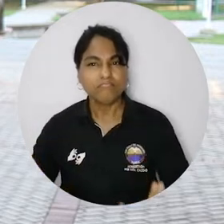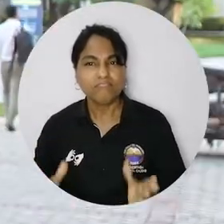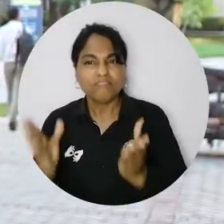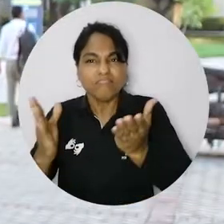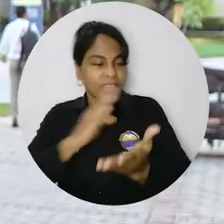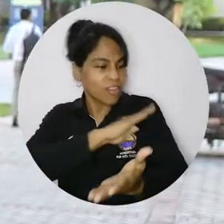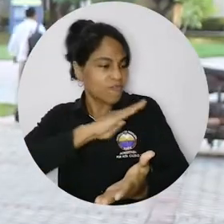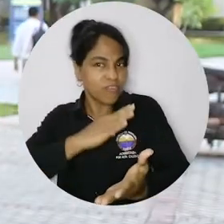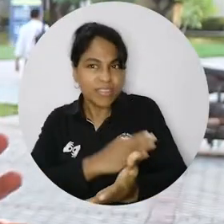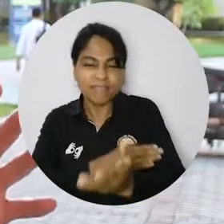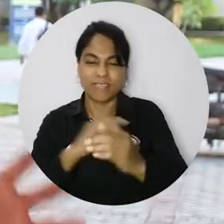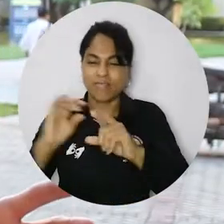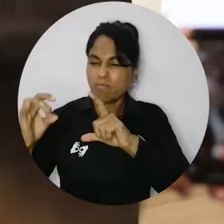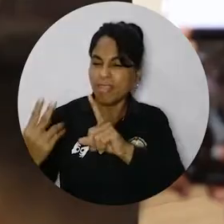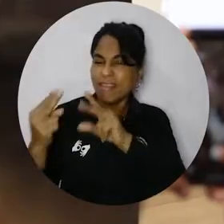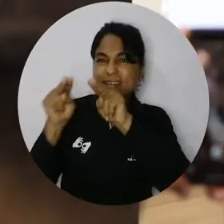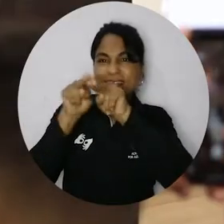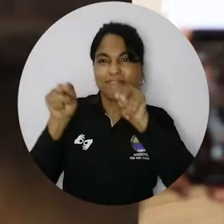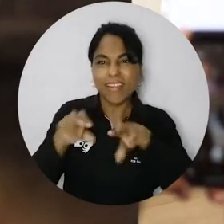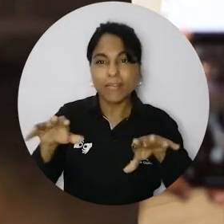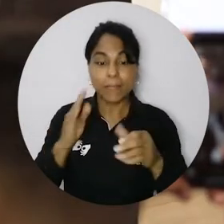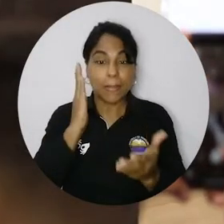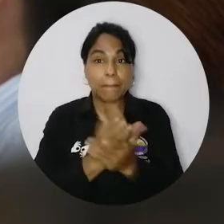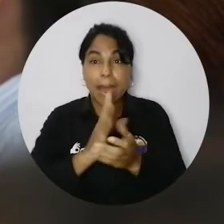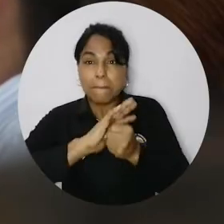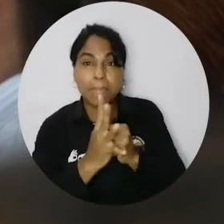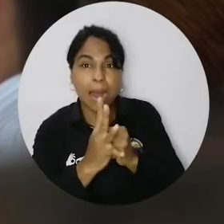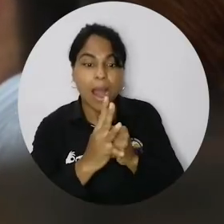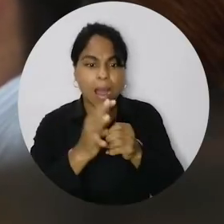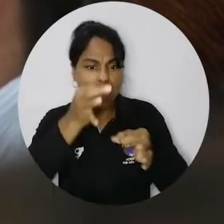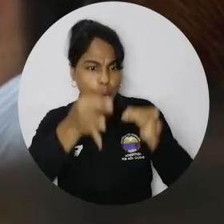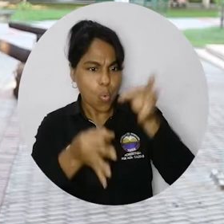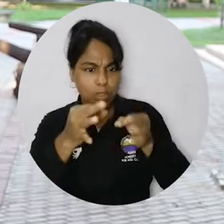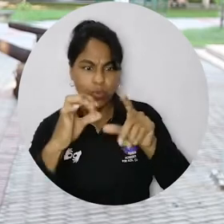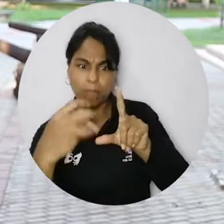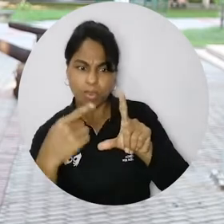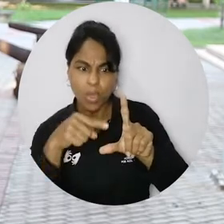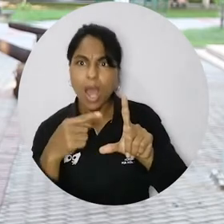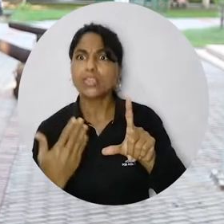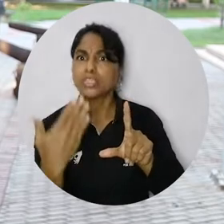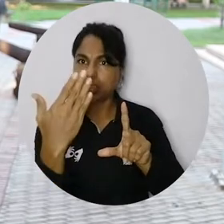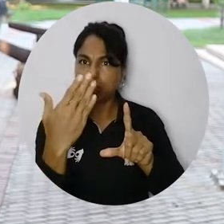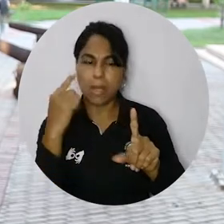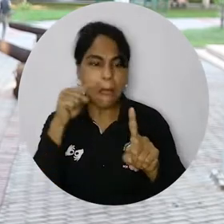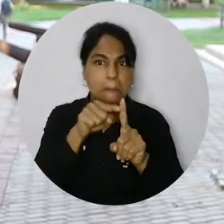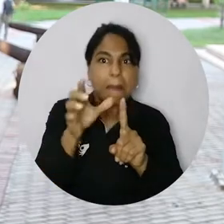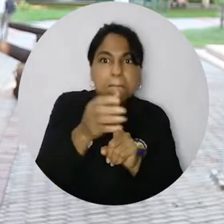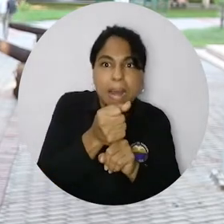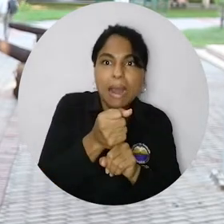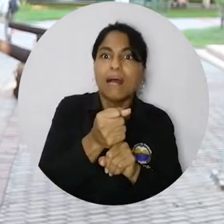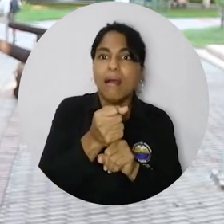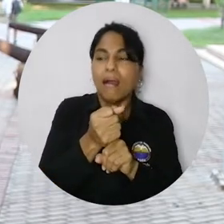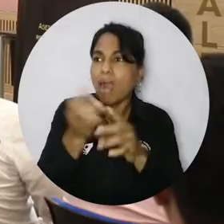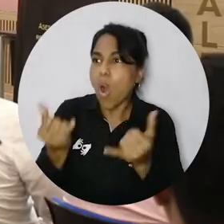escenarios digitales y así como la pandemia mostró cómo en la jurisdicción penal es la que mejor funciona con